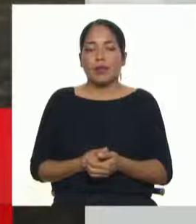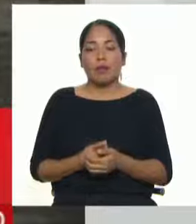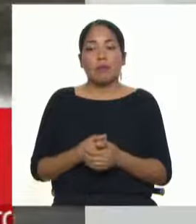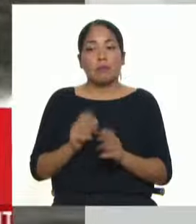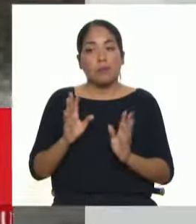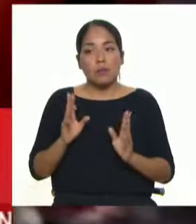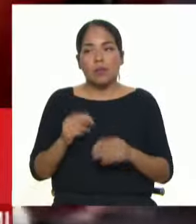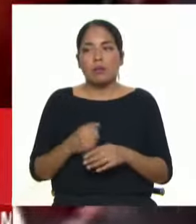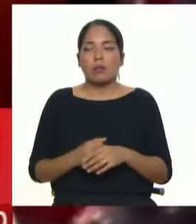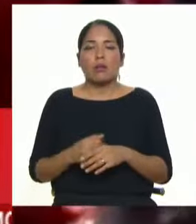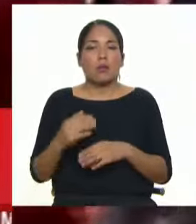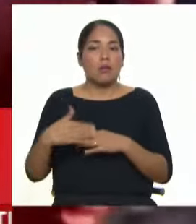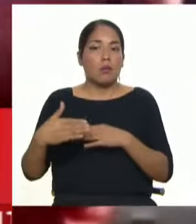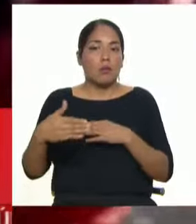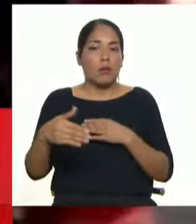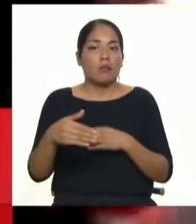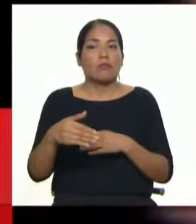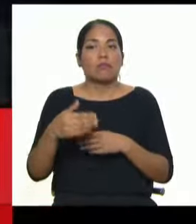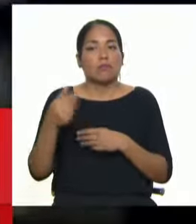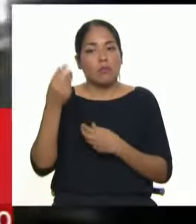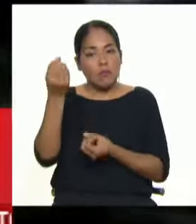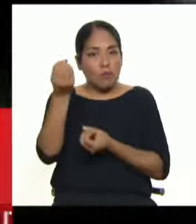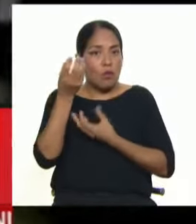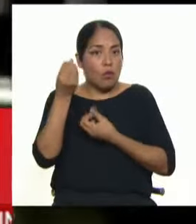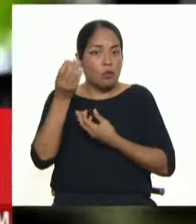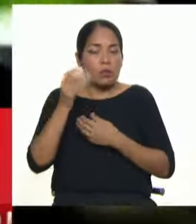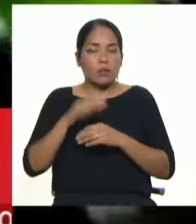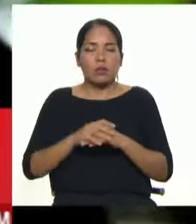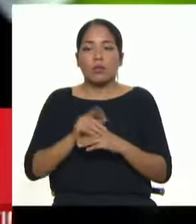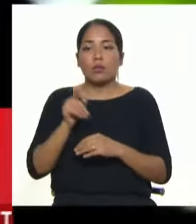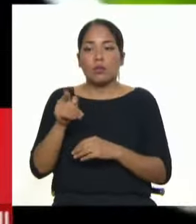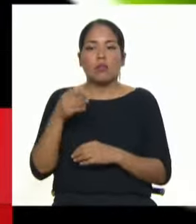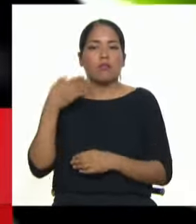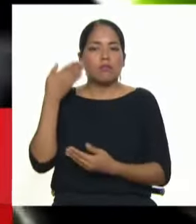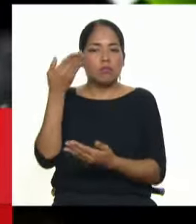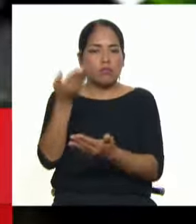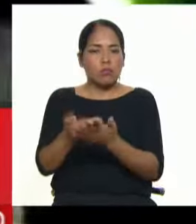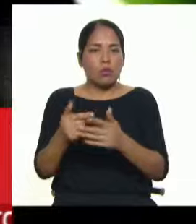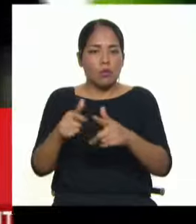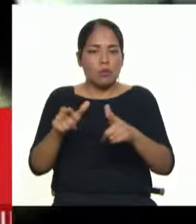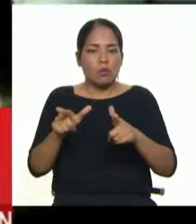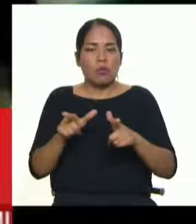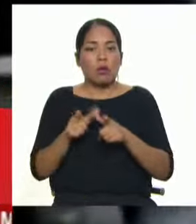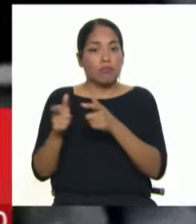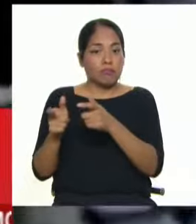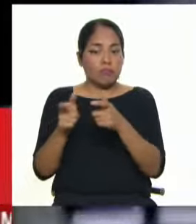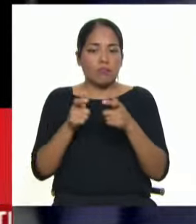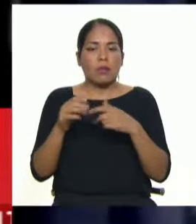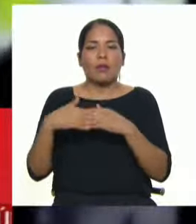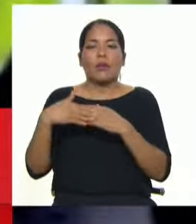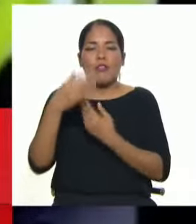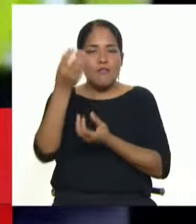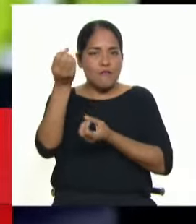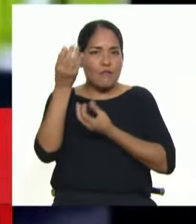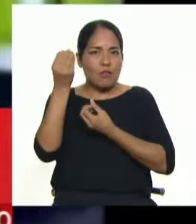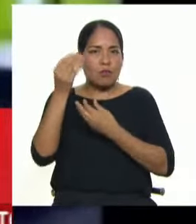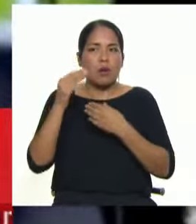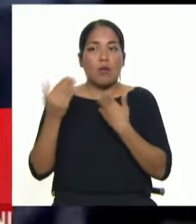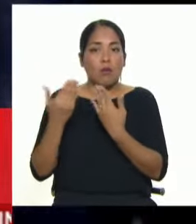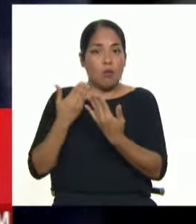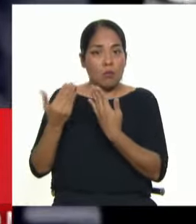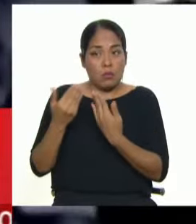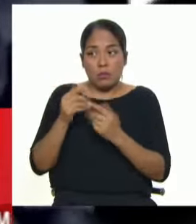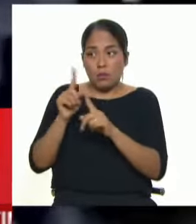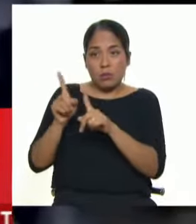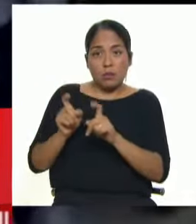próximas horas vamos a tener más información. Usted va a llegar hasta el lugar a donde va a ser trasladado él para poder conversar personalmente tal vez con